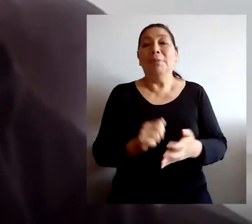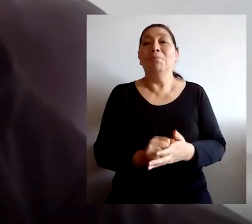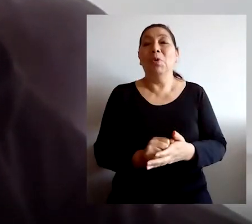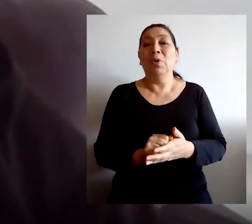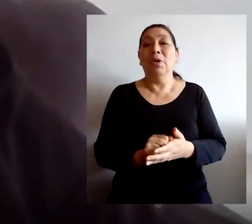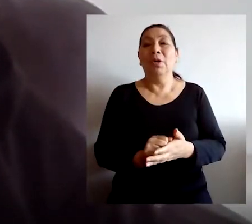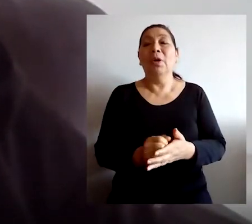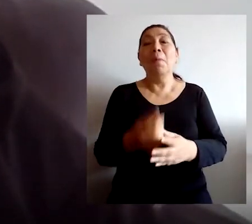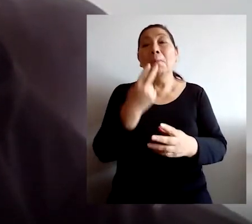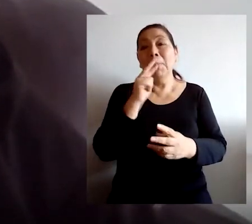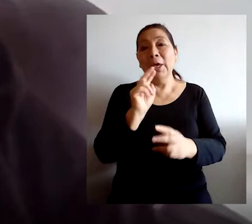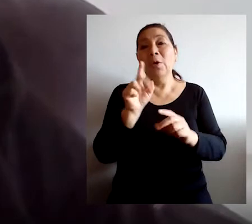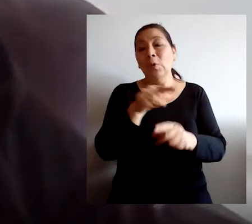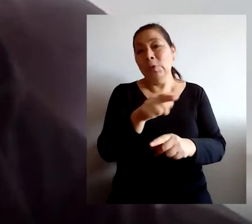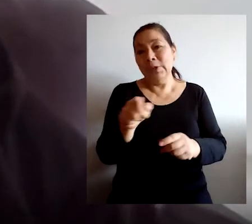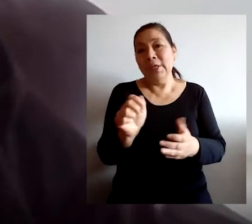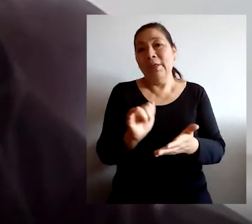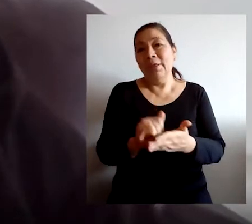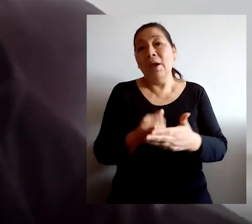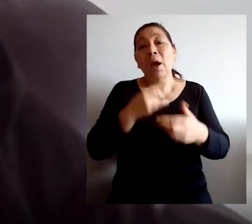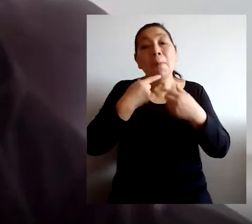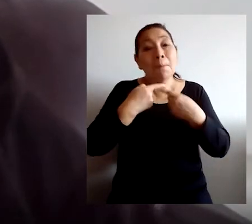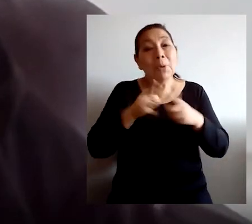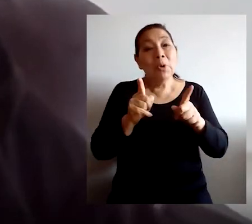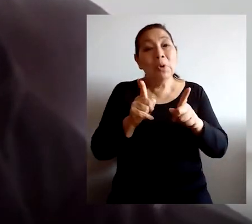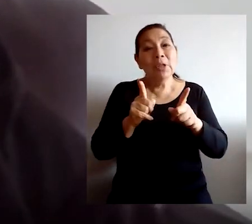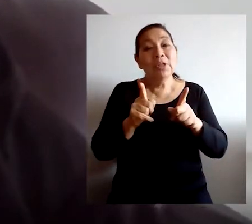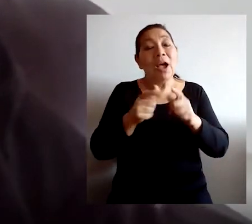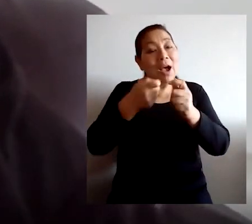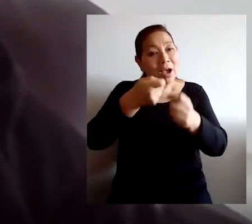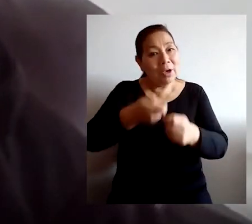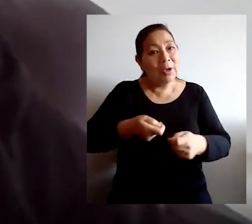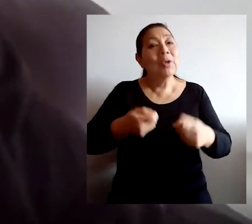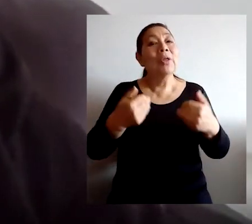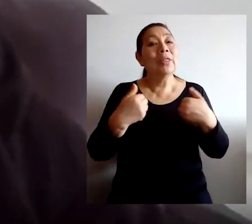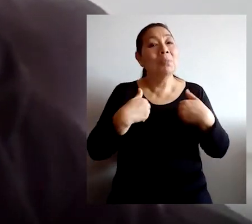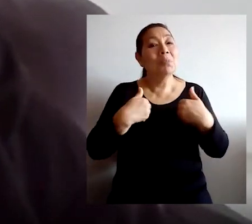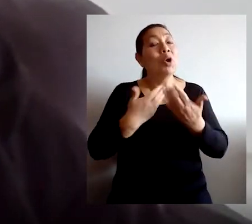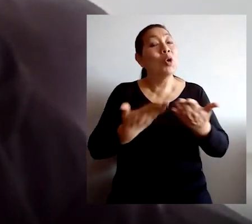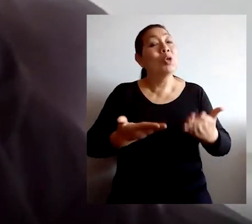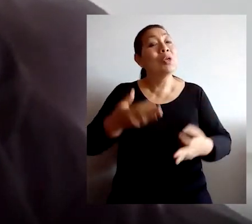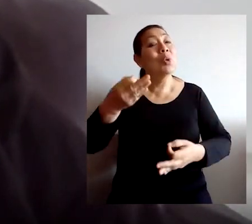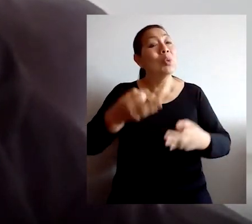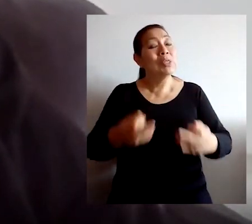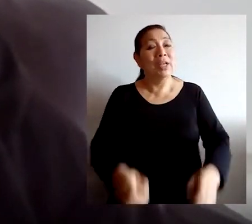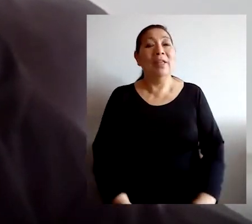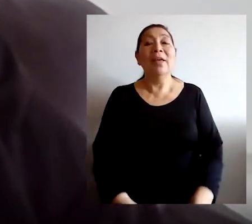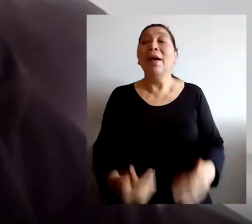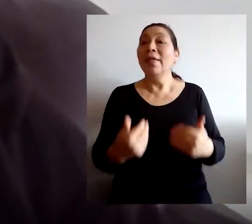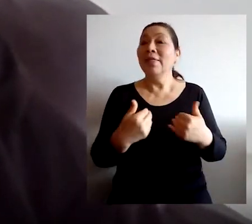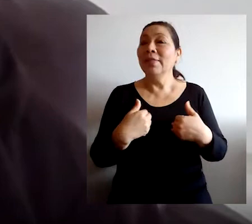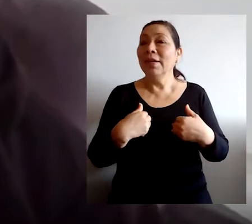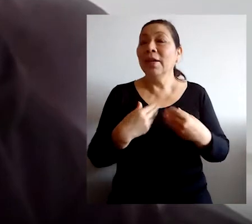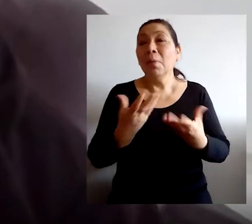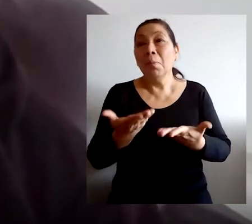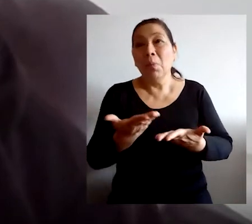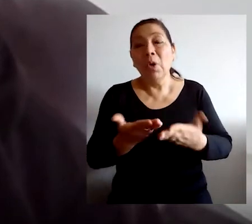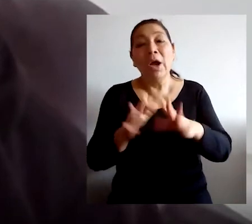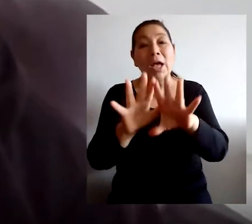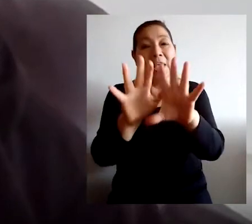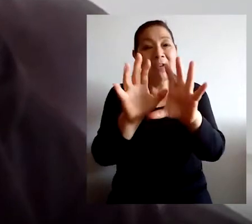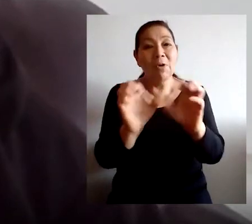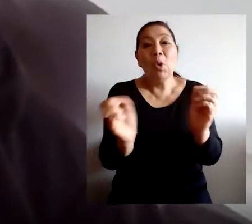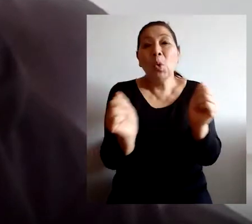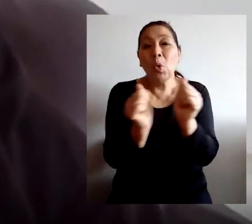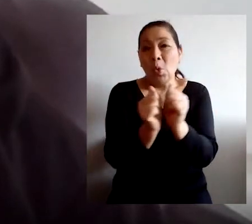que tomen en cuenta, que los pronunciamientos del fuero agrario también tienen calidad de cosa juzgada y tienen que tomarlo en cuenta en la